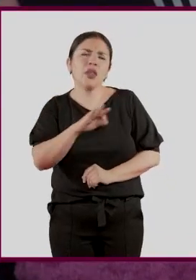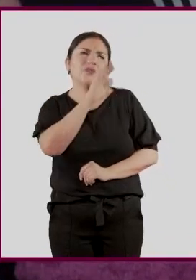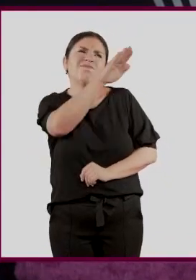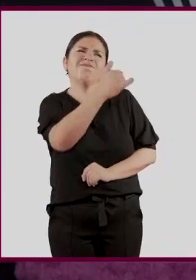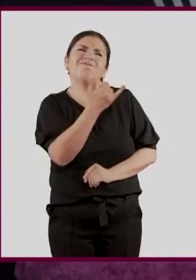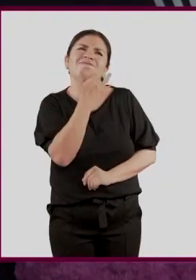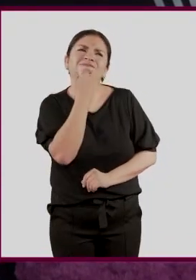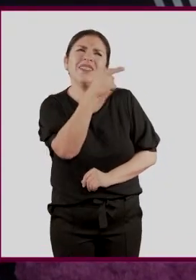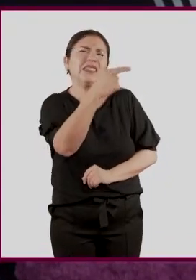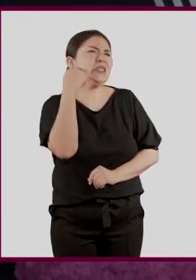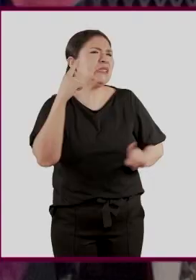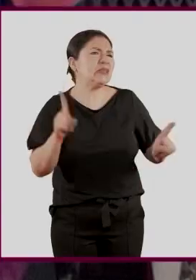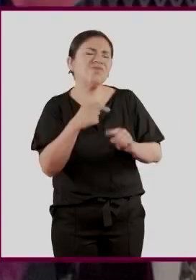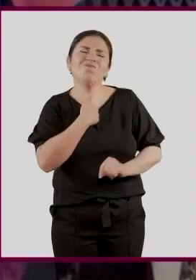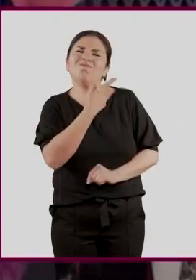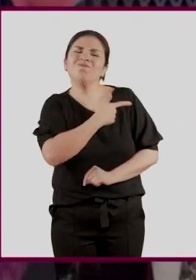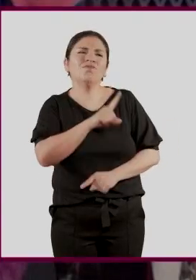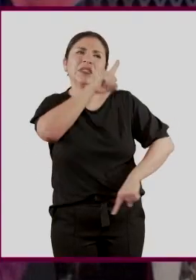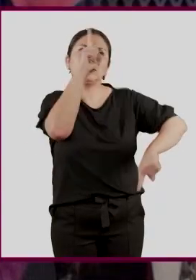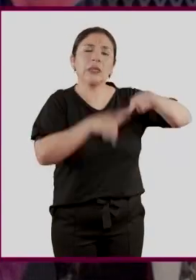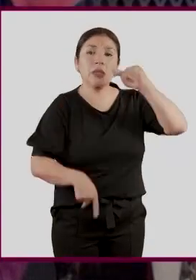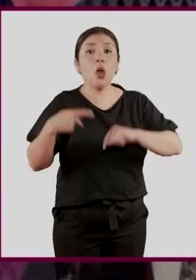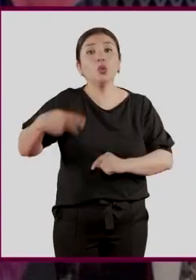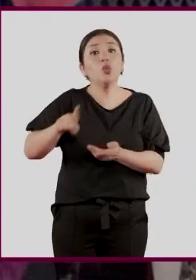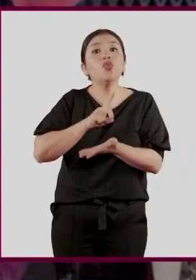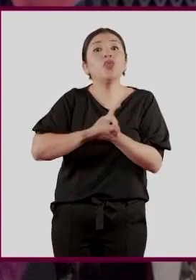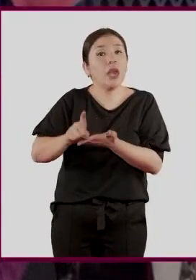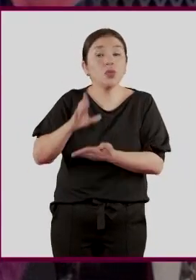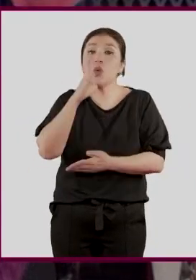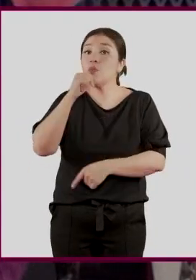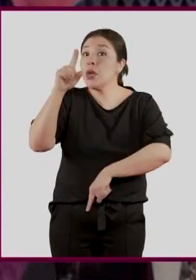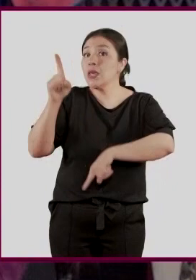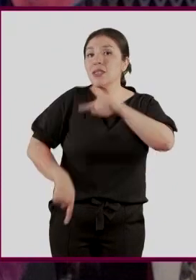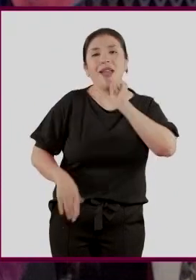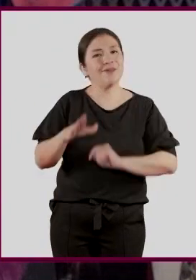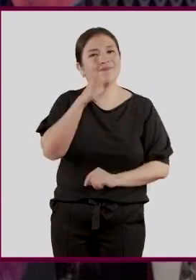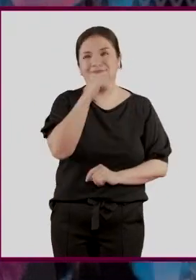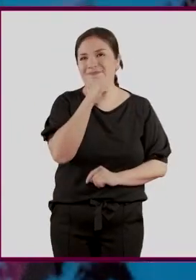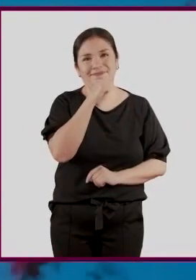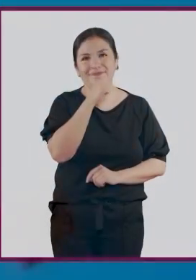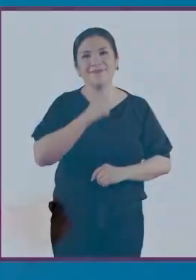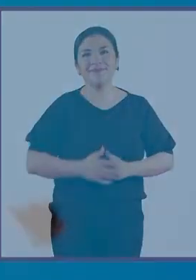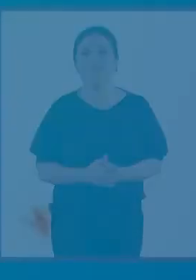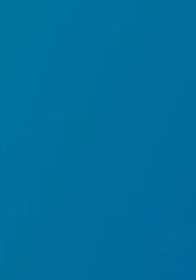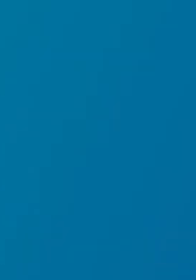pedir que se retire de los anuncios. Es un derecho que nadie le puede quitar.